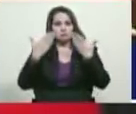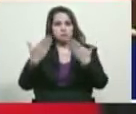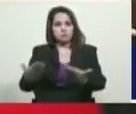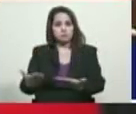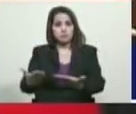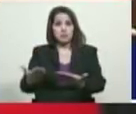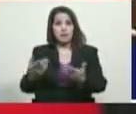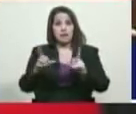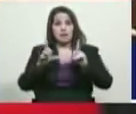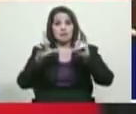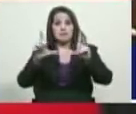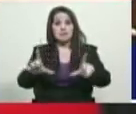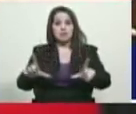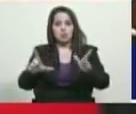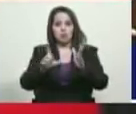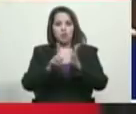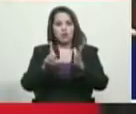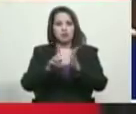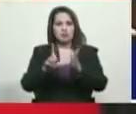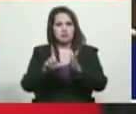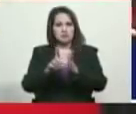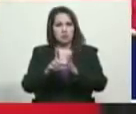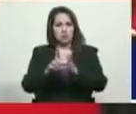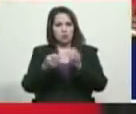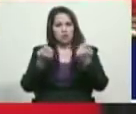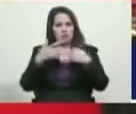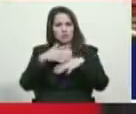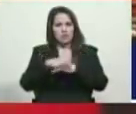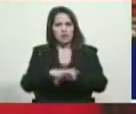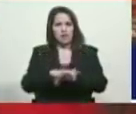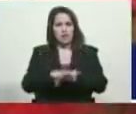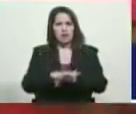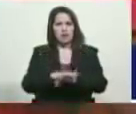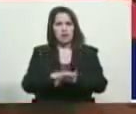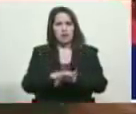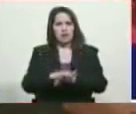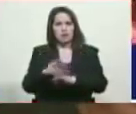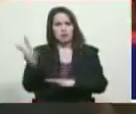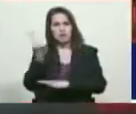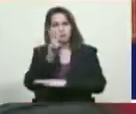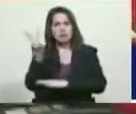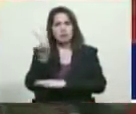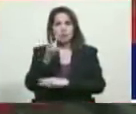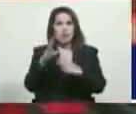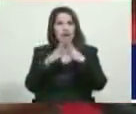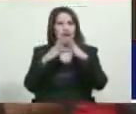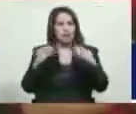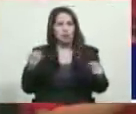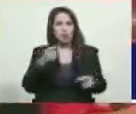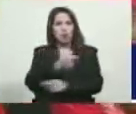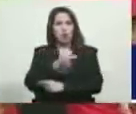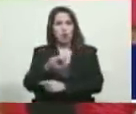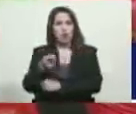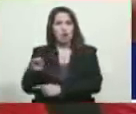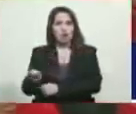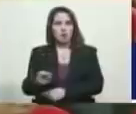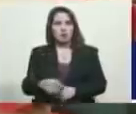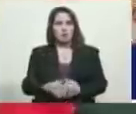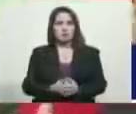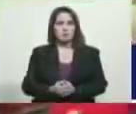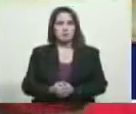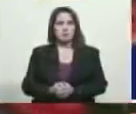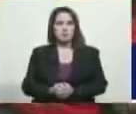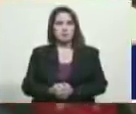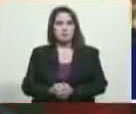título de bachiller integral de la República Bolivariana de Venezuela a todos los graduandos y